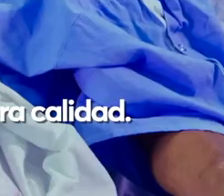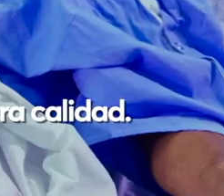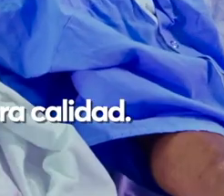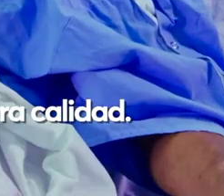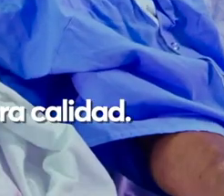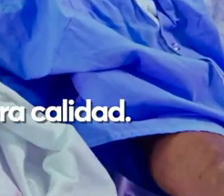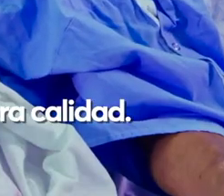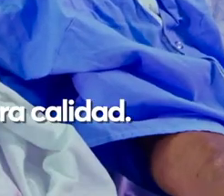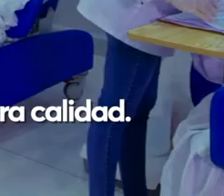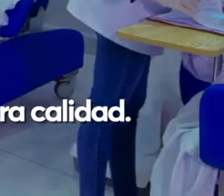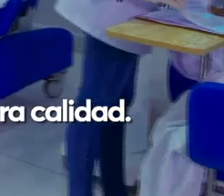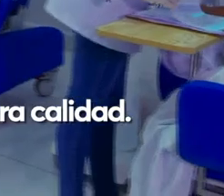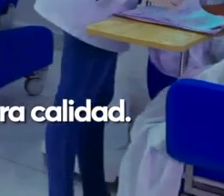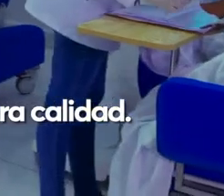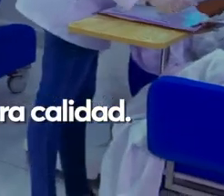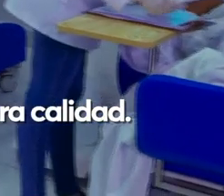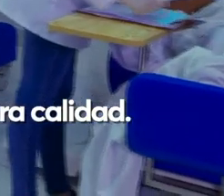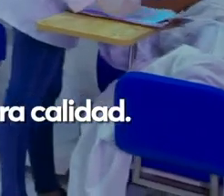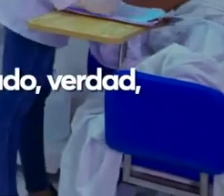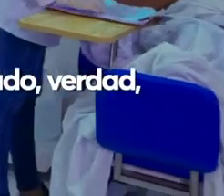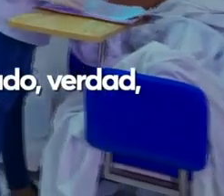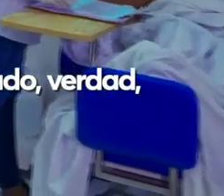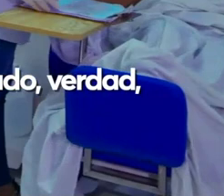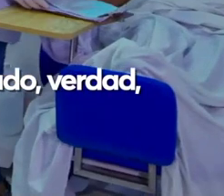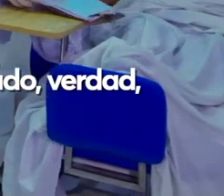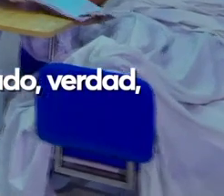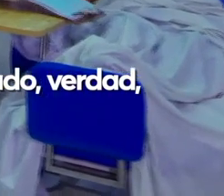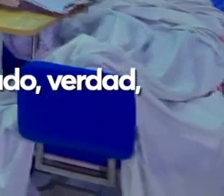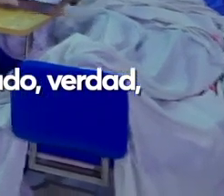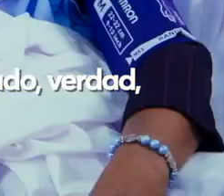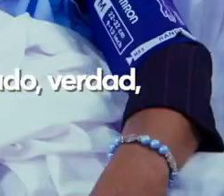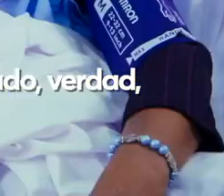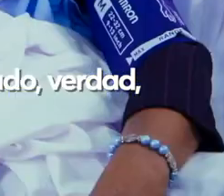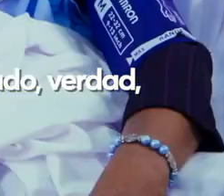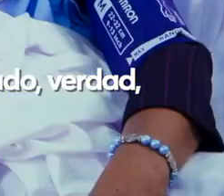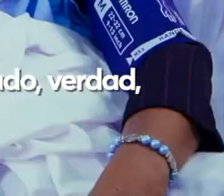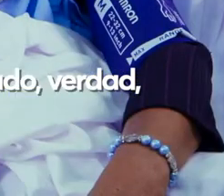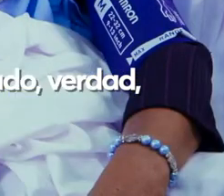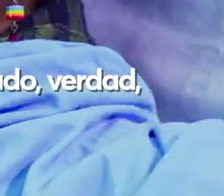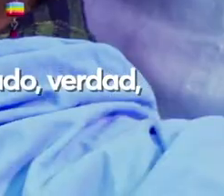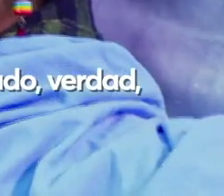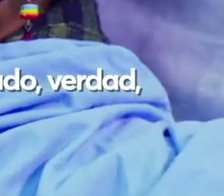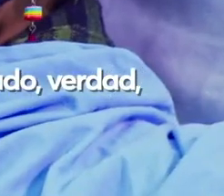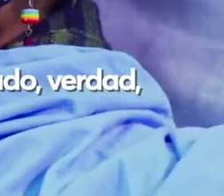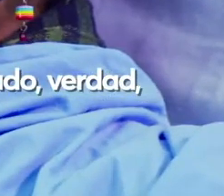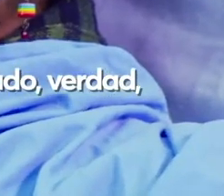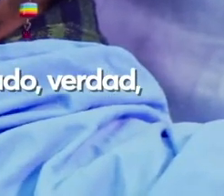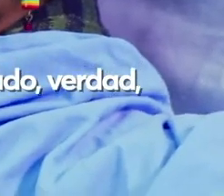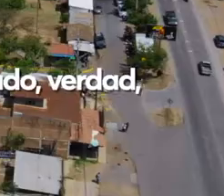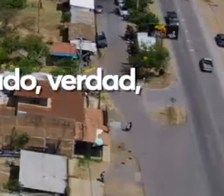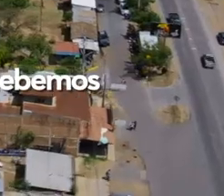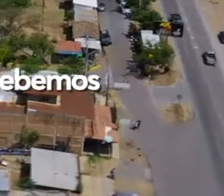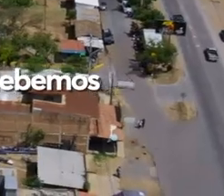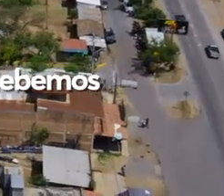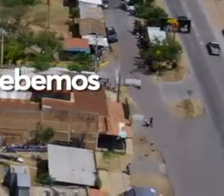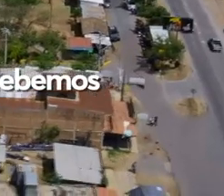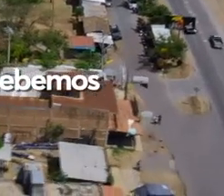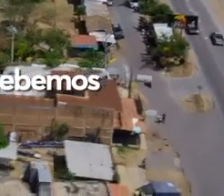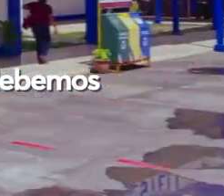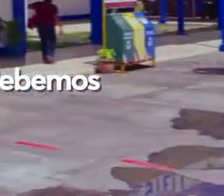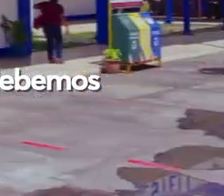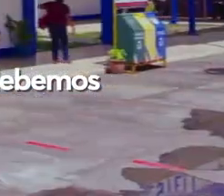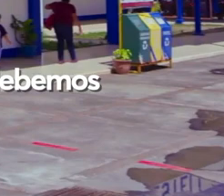son gratis, son de primera calidad. Nuestro gobierno también se ha esforzado, ¿verdad?, por que estemos bien. Nosotros